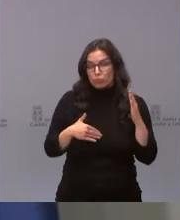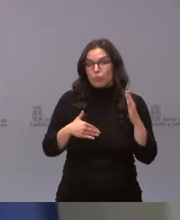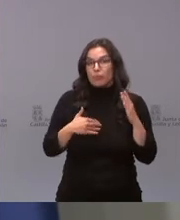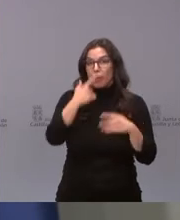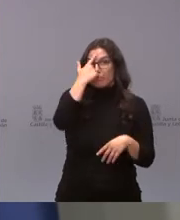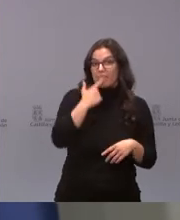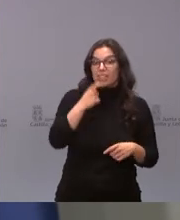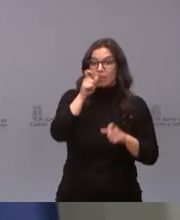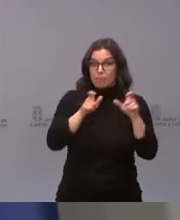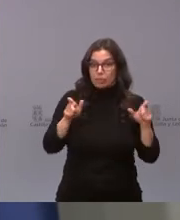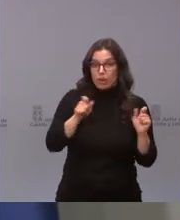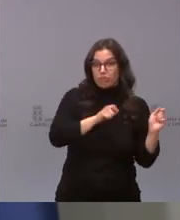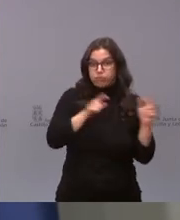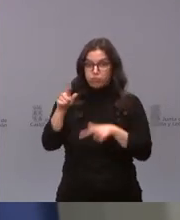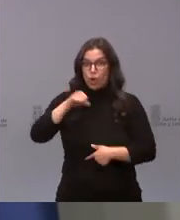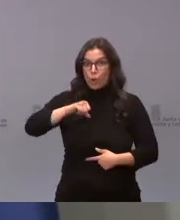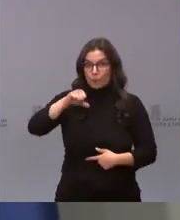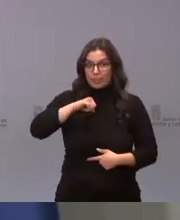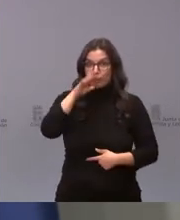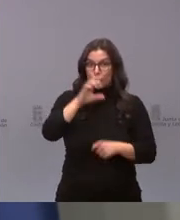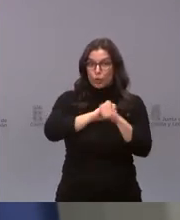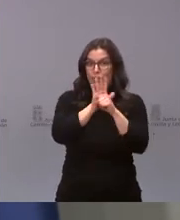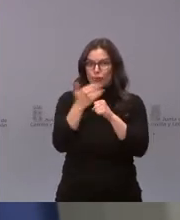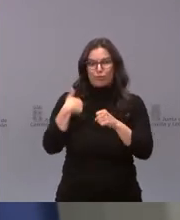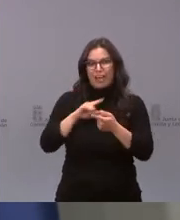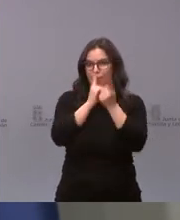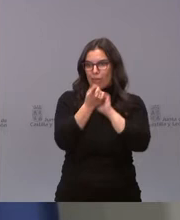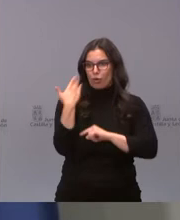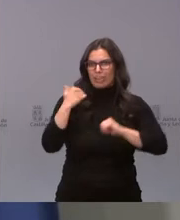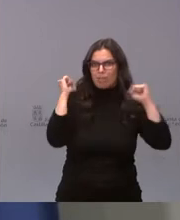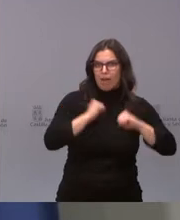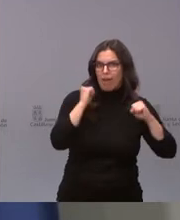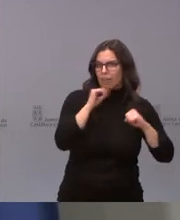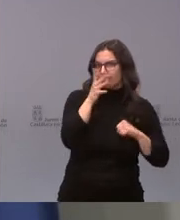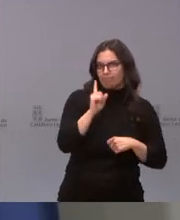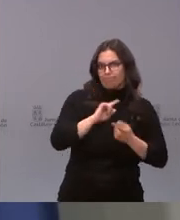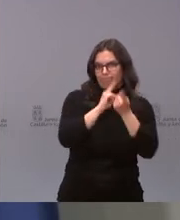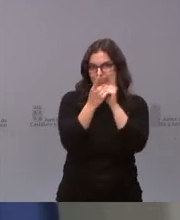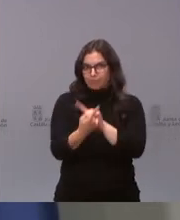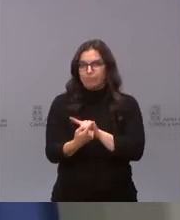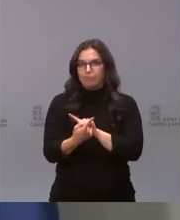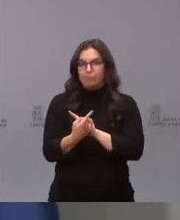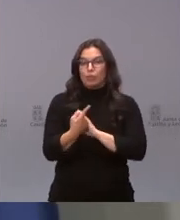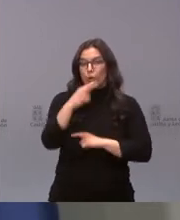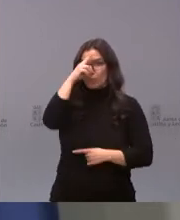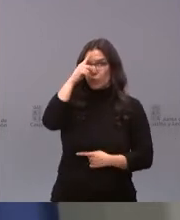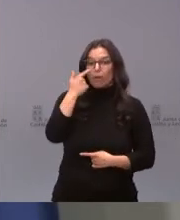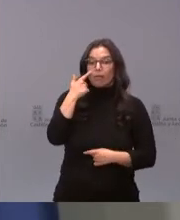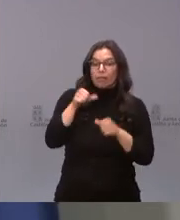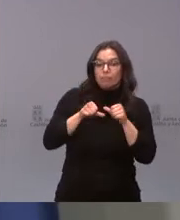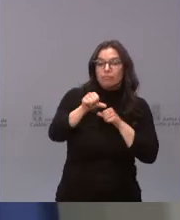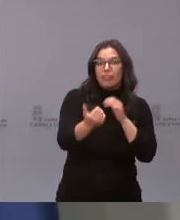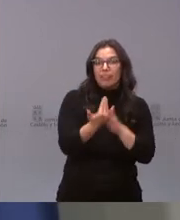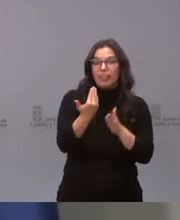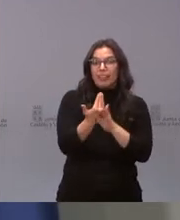perfil de la gente que está en las unidades de cuidados intensivos ha cambiado notablemente, y lo que nos preocupa es saber qué va a ocurrir en los